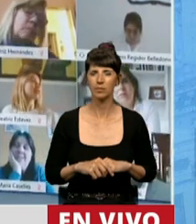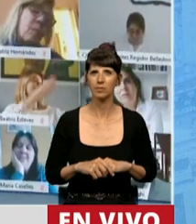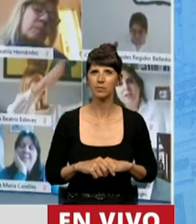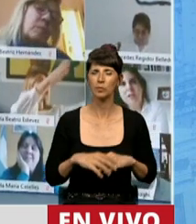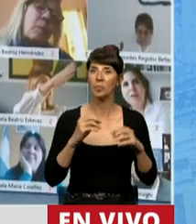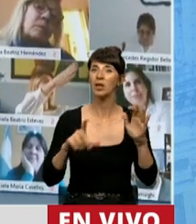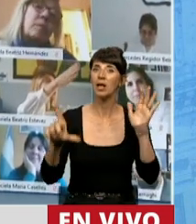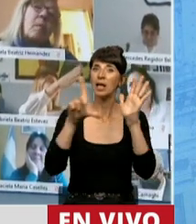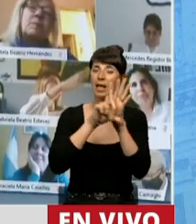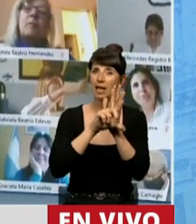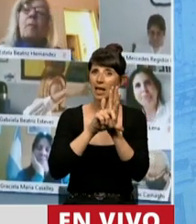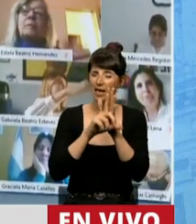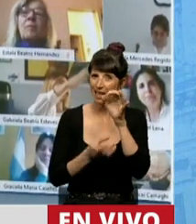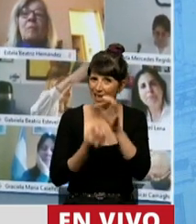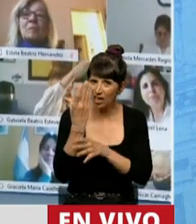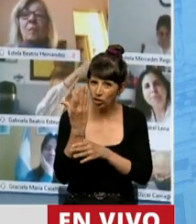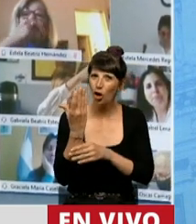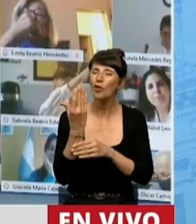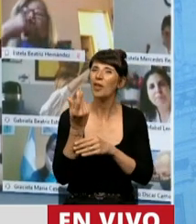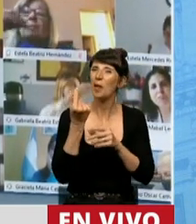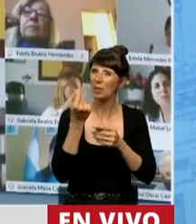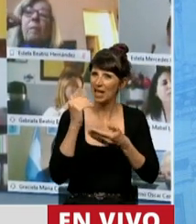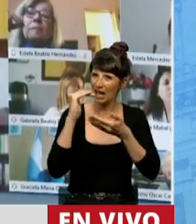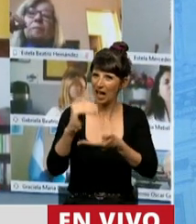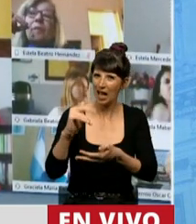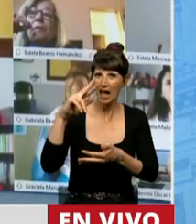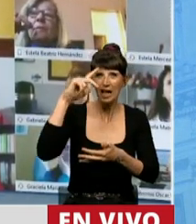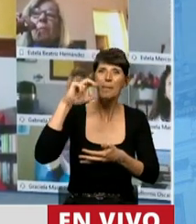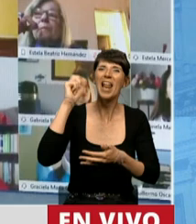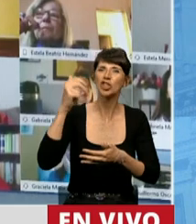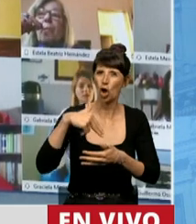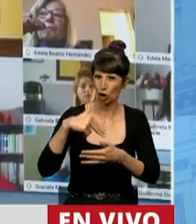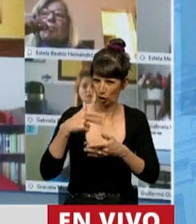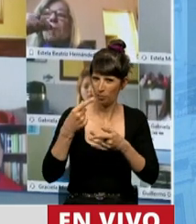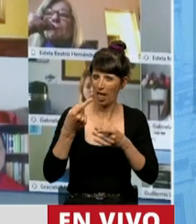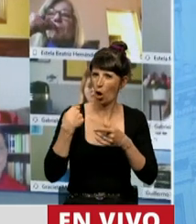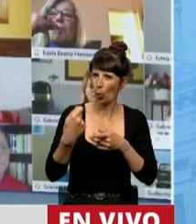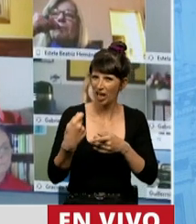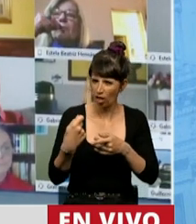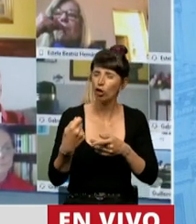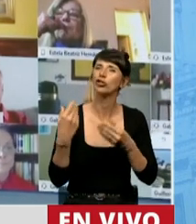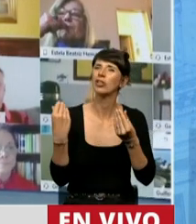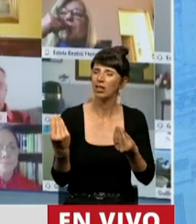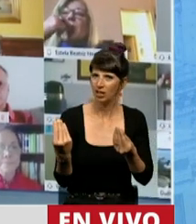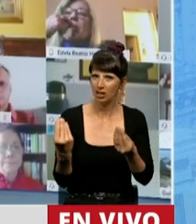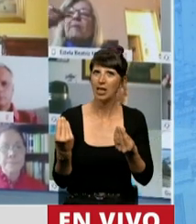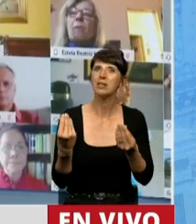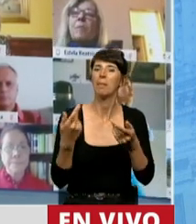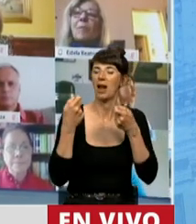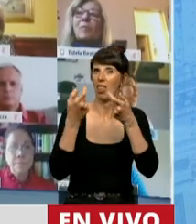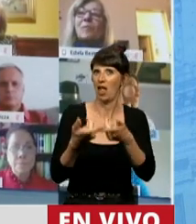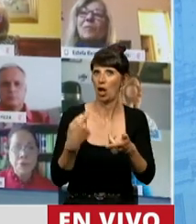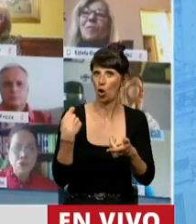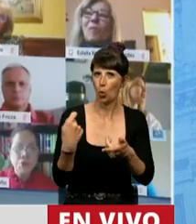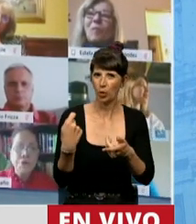la ley de creación de la reparación histórica determinó que el financiamiento del ajuste de avere para aquellos jubilados que